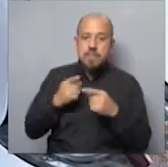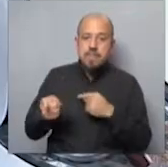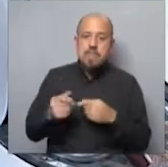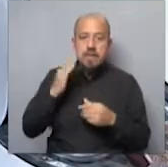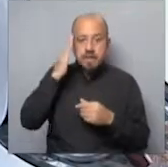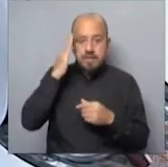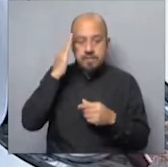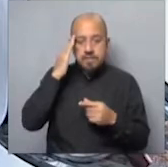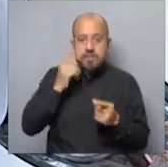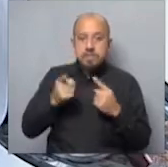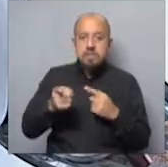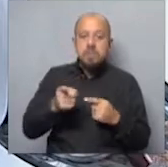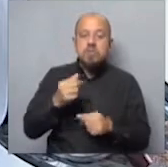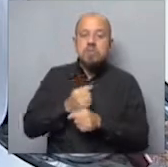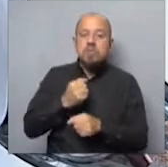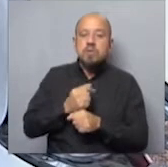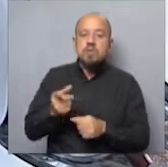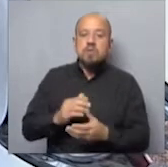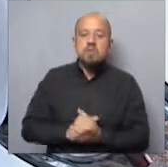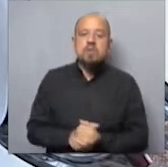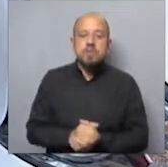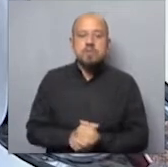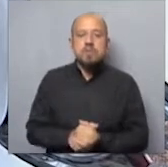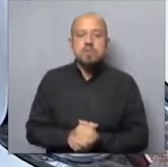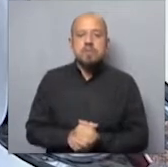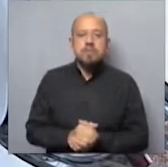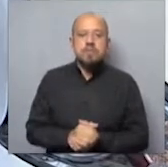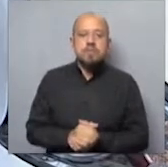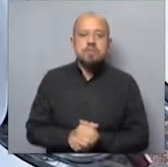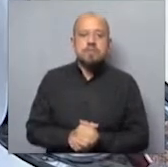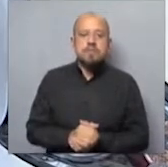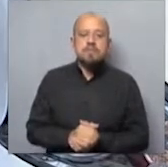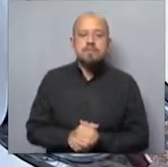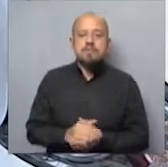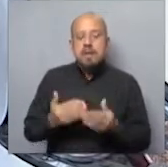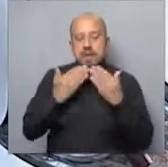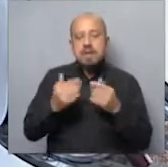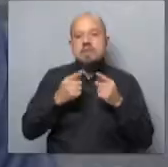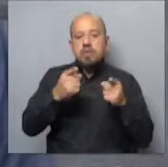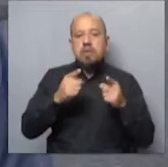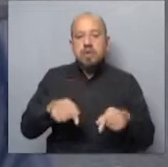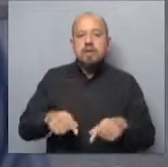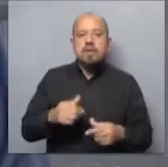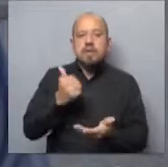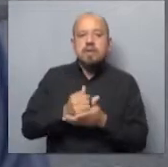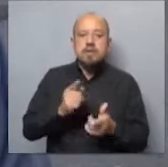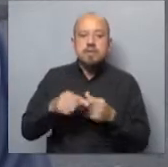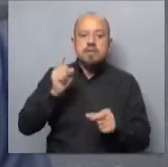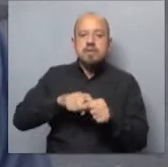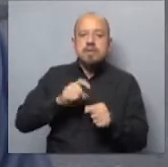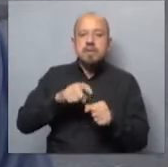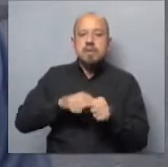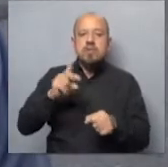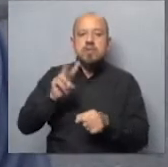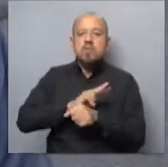conocer un poco su trabajo. Graciela, ¿cómo estás? Gracias por recibirnos. A ustedes que con esto se está difundiendo el sindicato de los